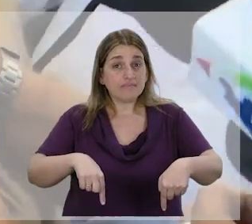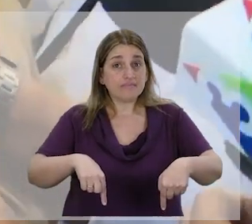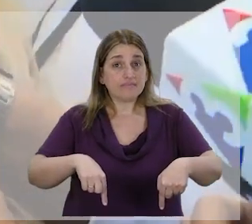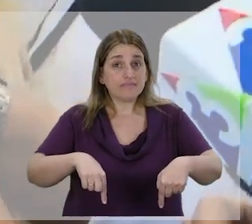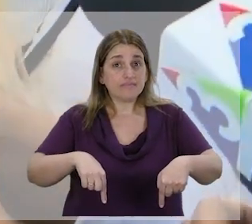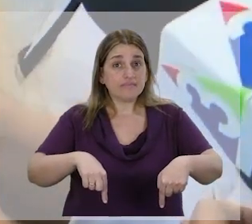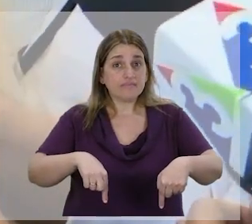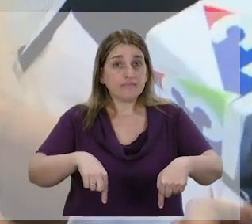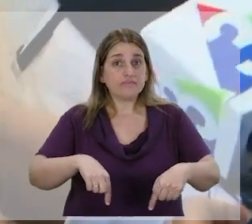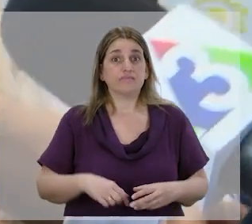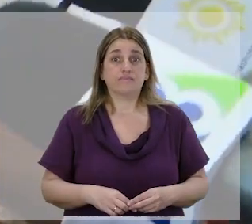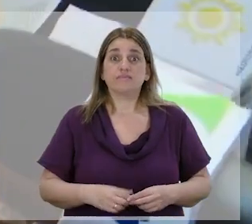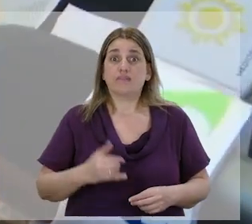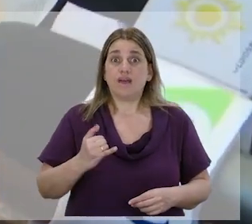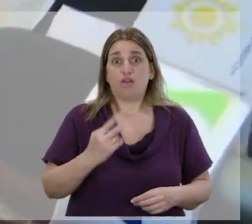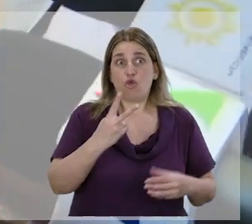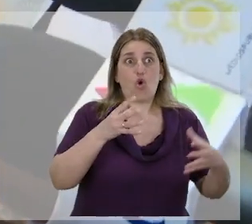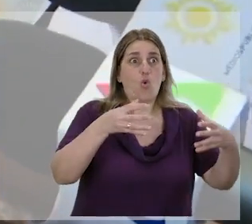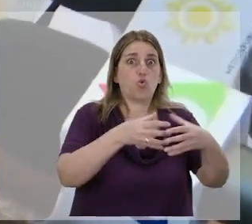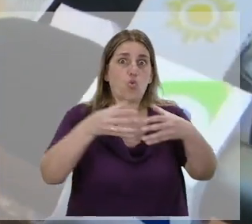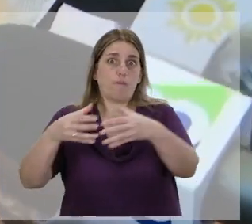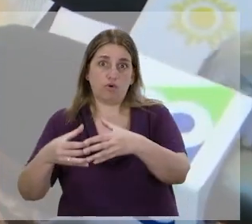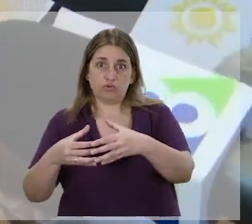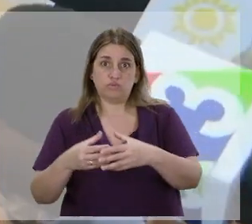Con la verdad de que aquí